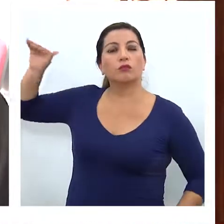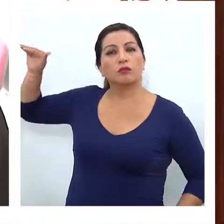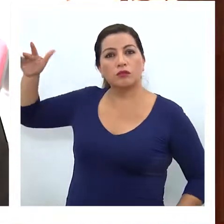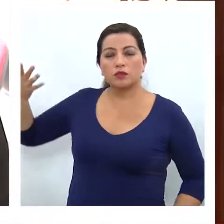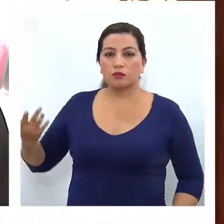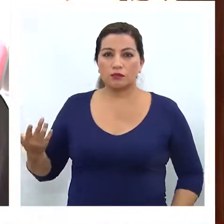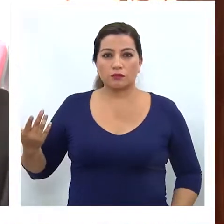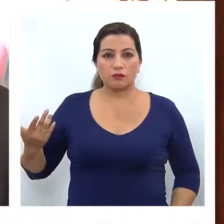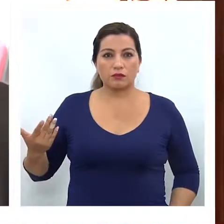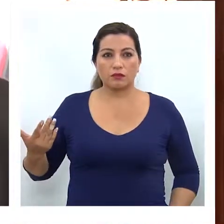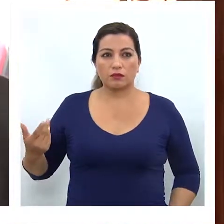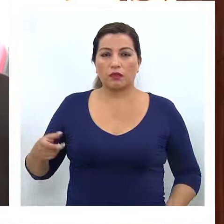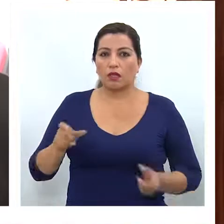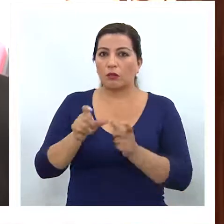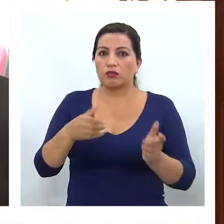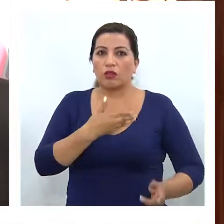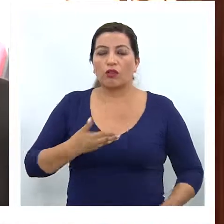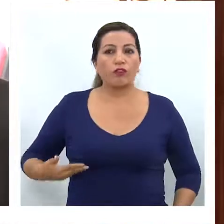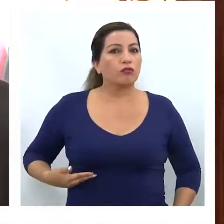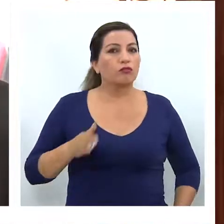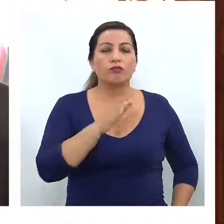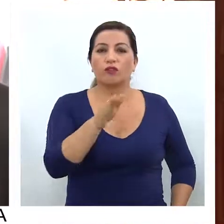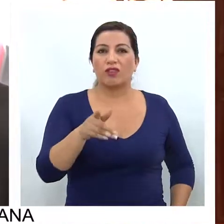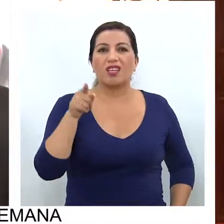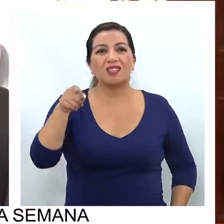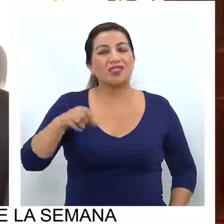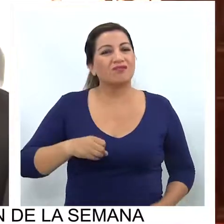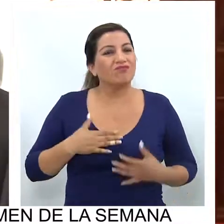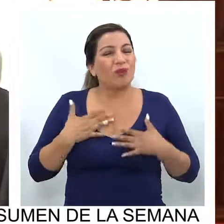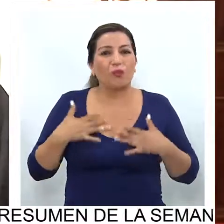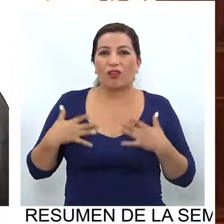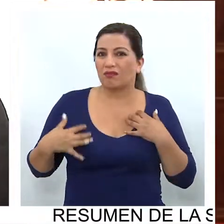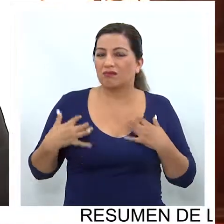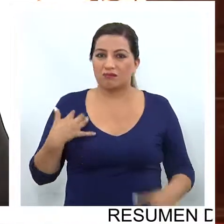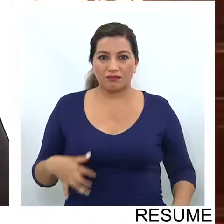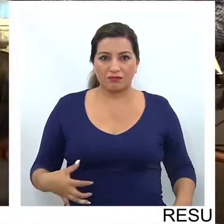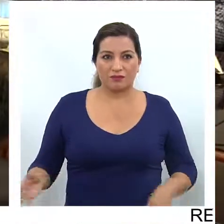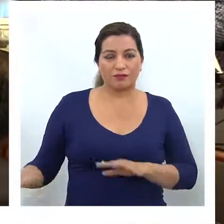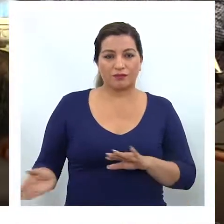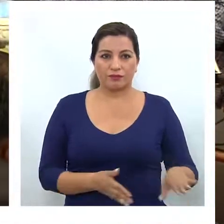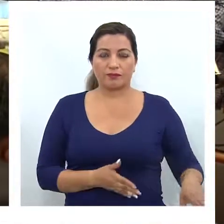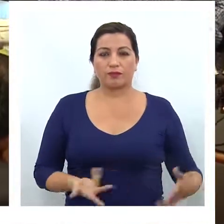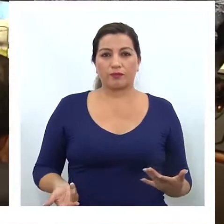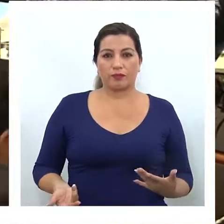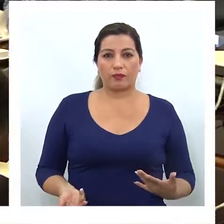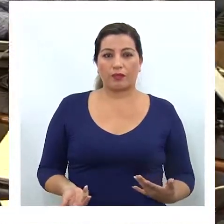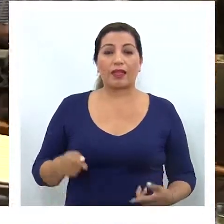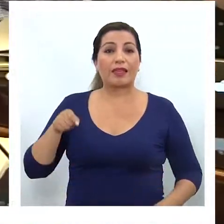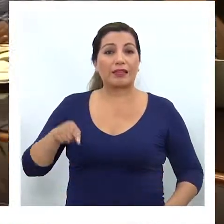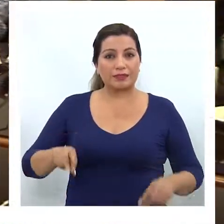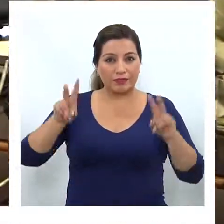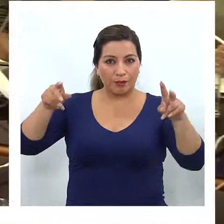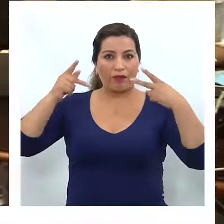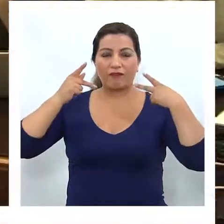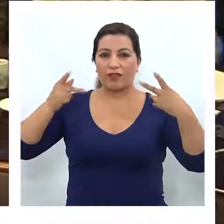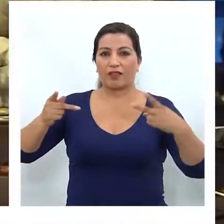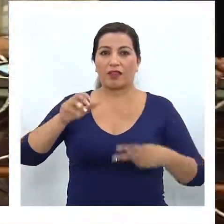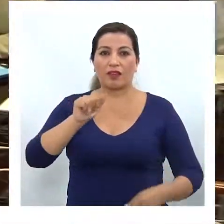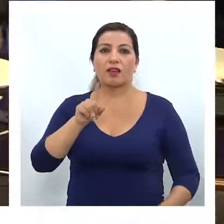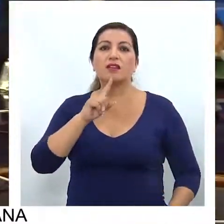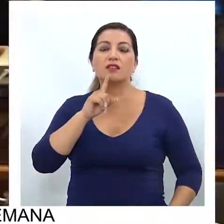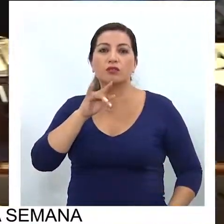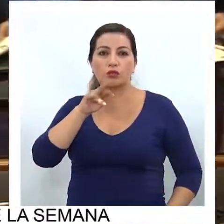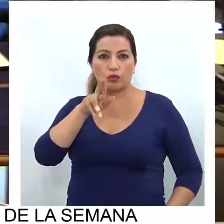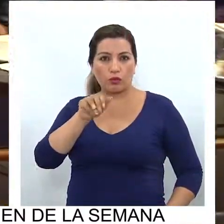auspicio, el partido de Ferén, pero la gente comiendo no estuvimos. Esa cuestión me molesta y me da rabia. En el marco de la misión a Asturias, una